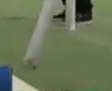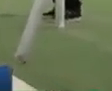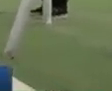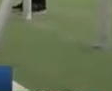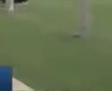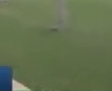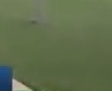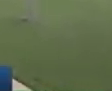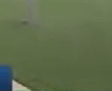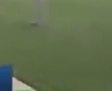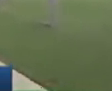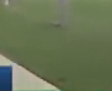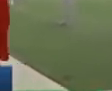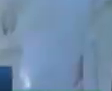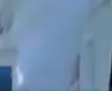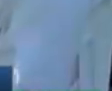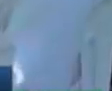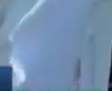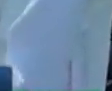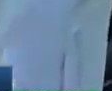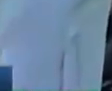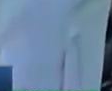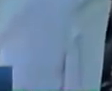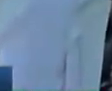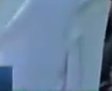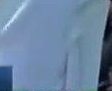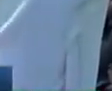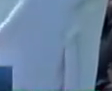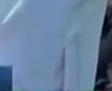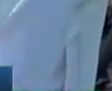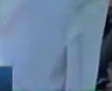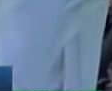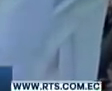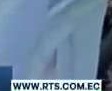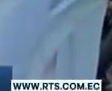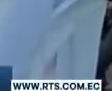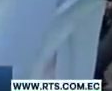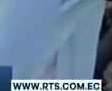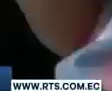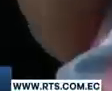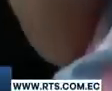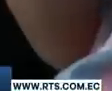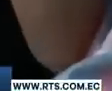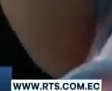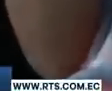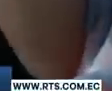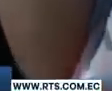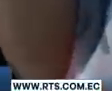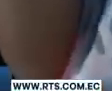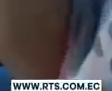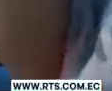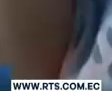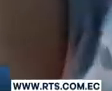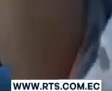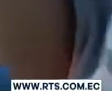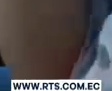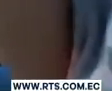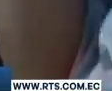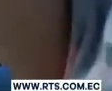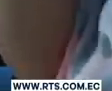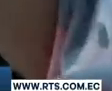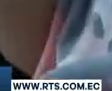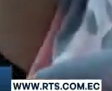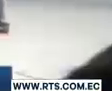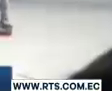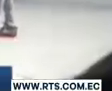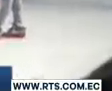Autoridades del gobierno y el municipio de Guayaquil agasajaron a los pequeños de distintas entidades de salud por el Día del Niño.